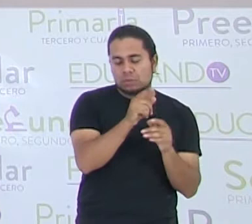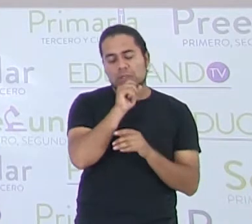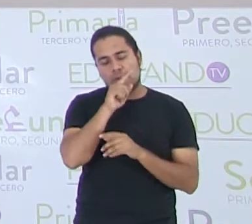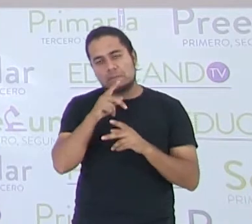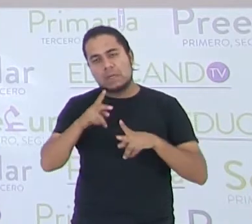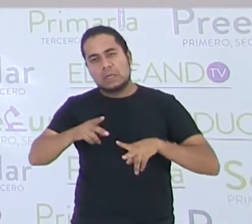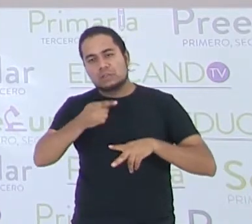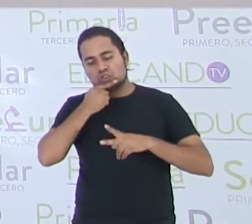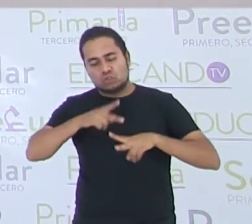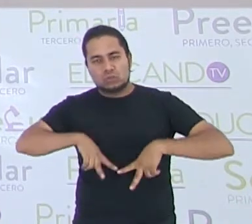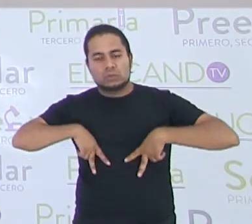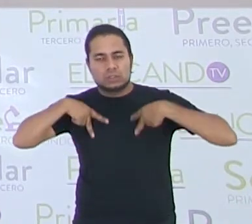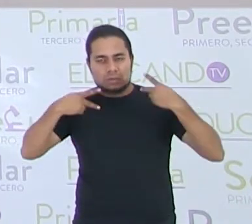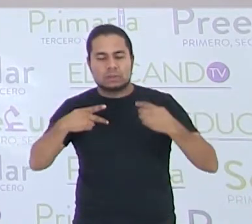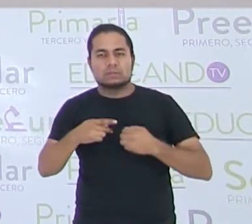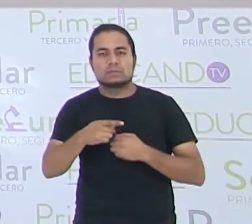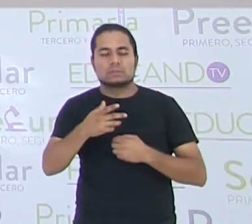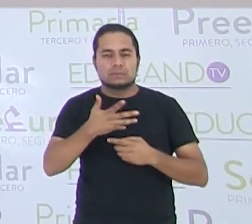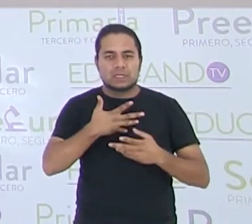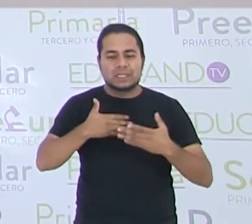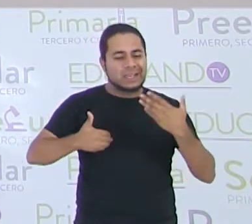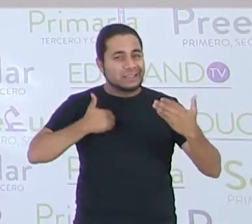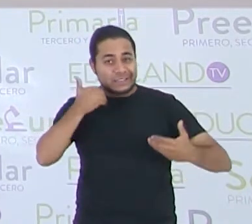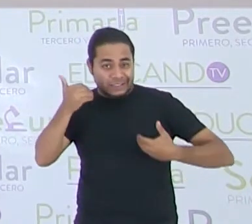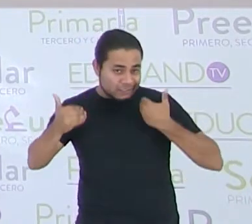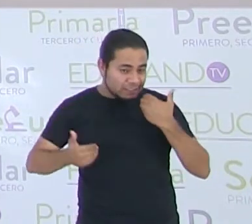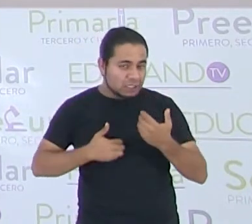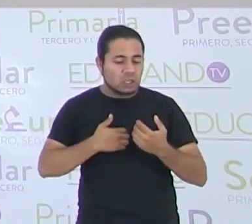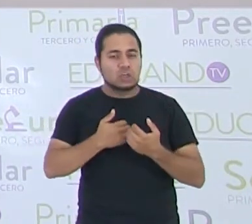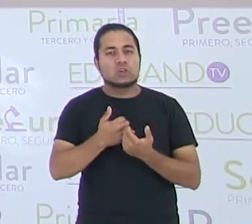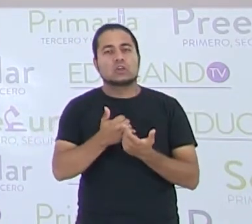había niños extremadamente alegres, fuertes y débiles.